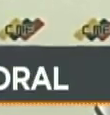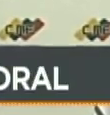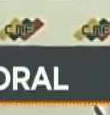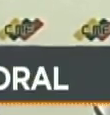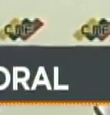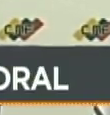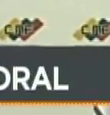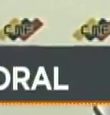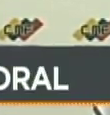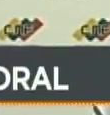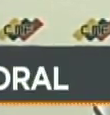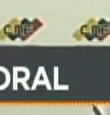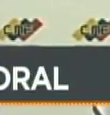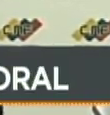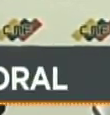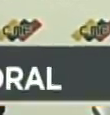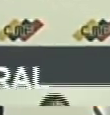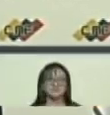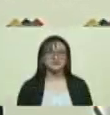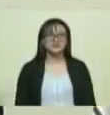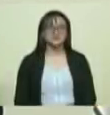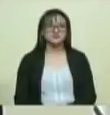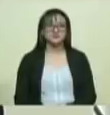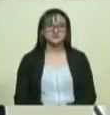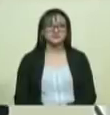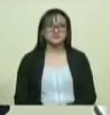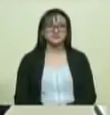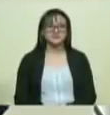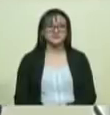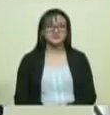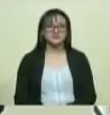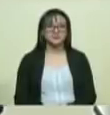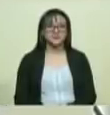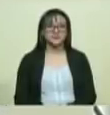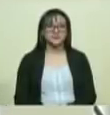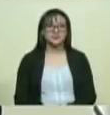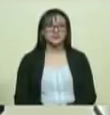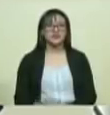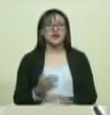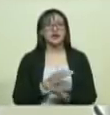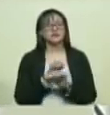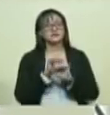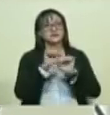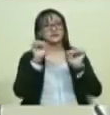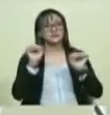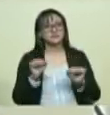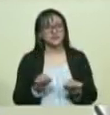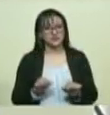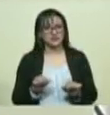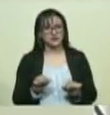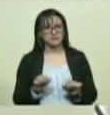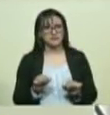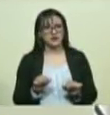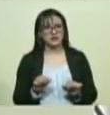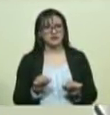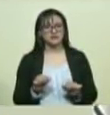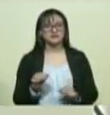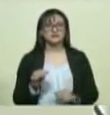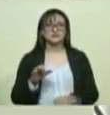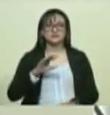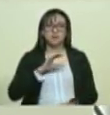candidatos ejerzan su función de garantes del sistema conjunto al